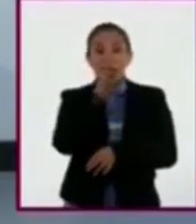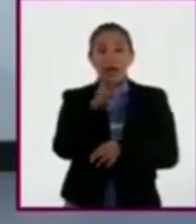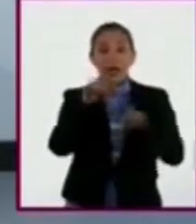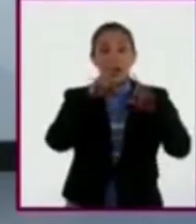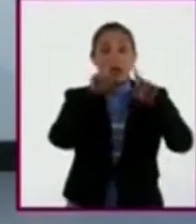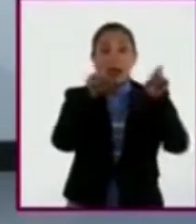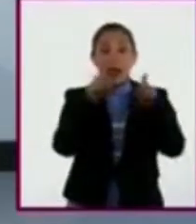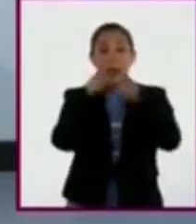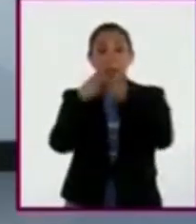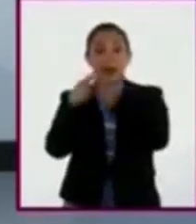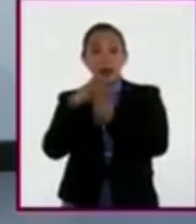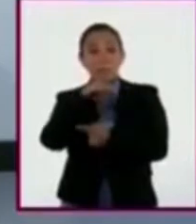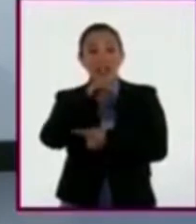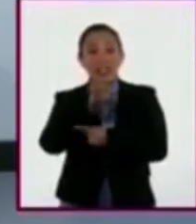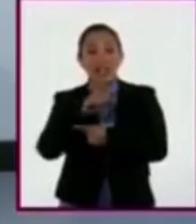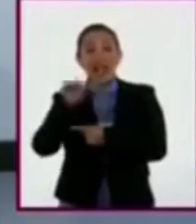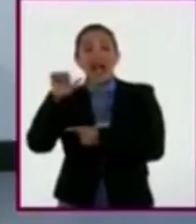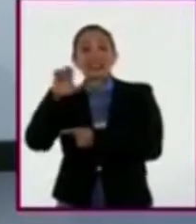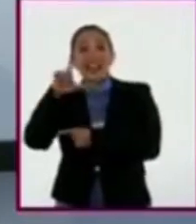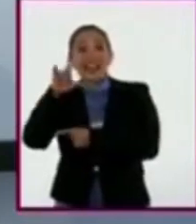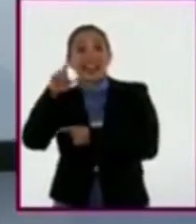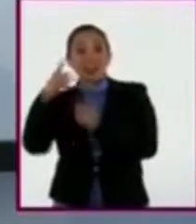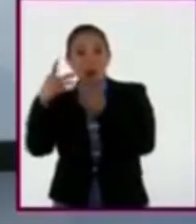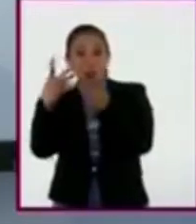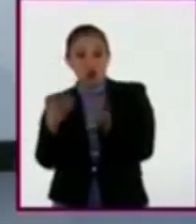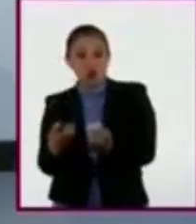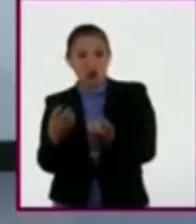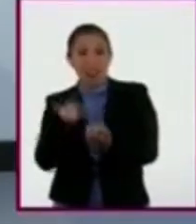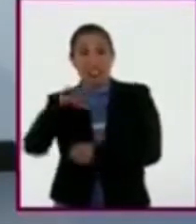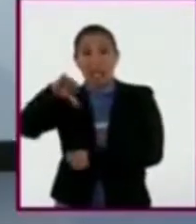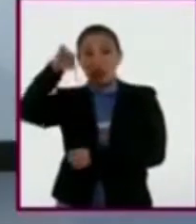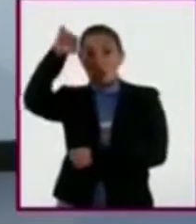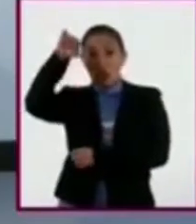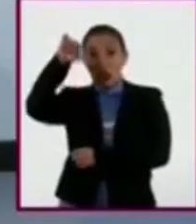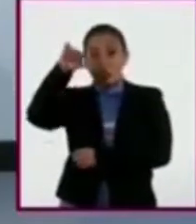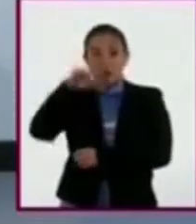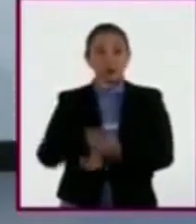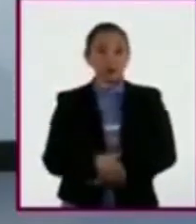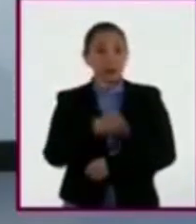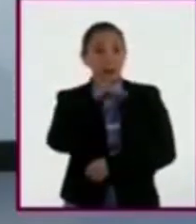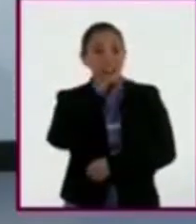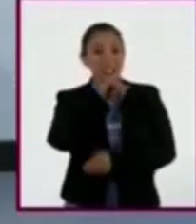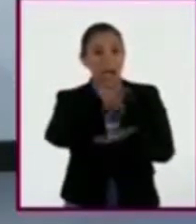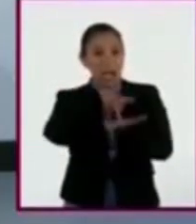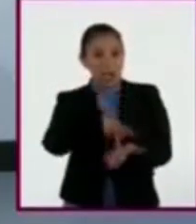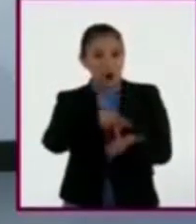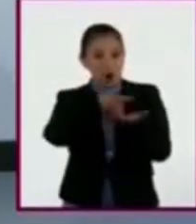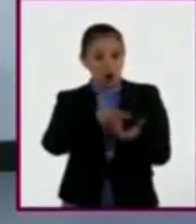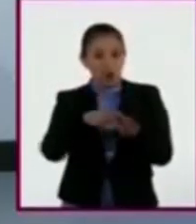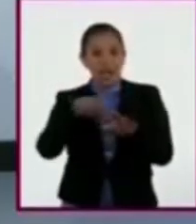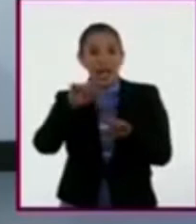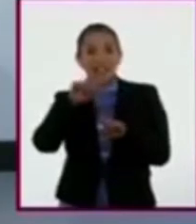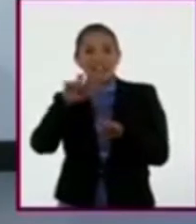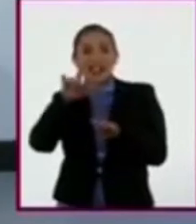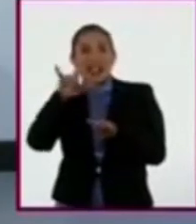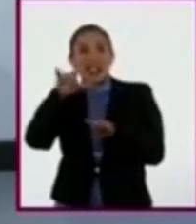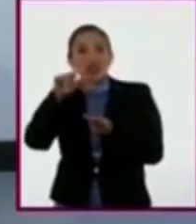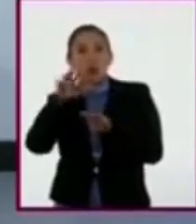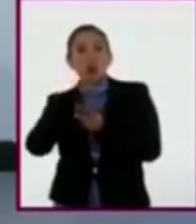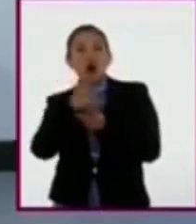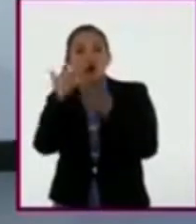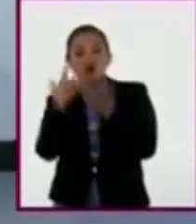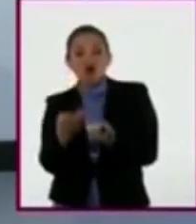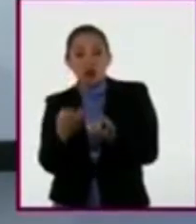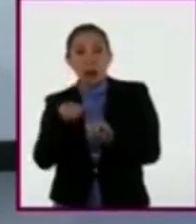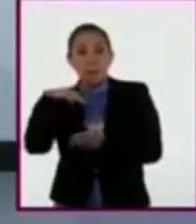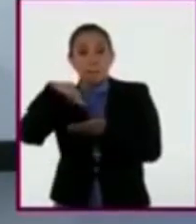multiplicar la masa, la aceleración debida a la gravedad y la altura. La masa se mide en kilogramos, la aceleración debida a la gravedad